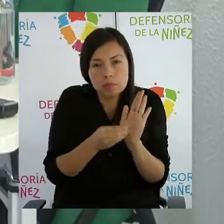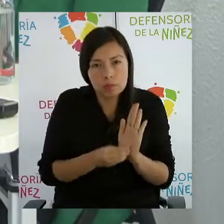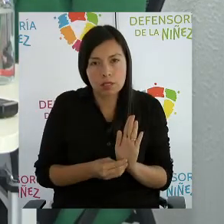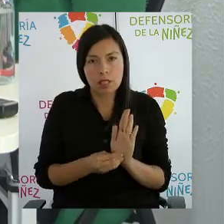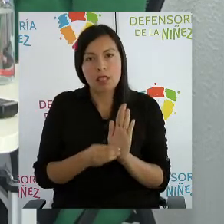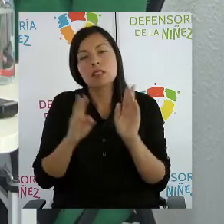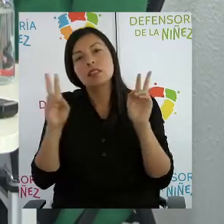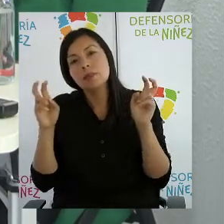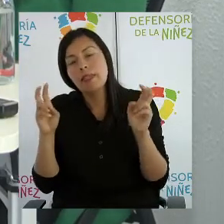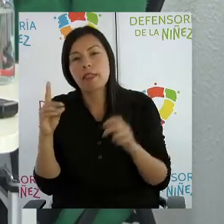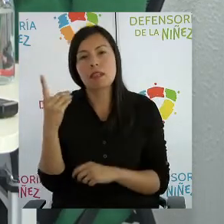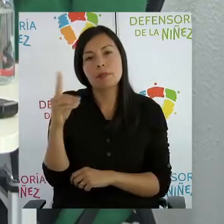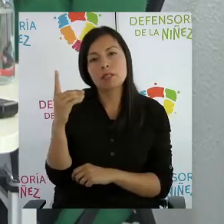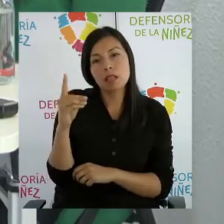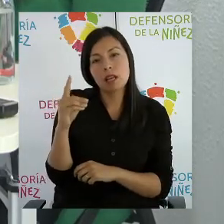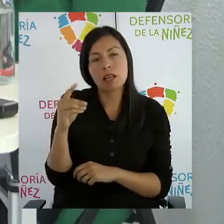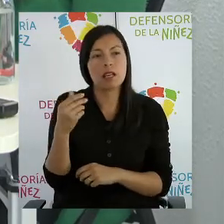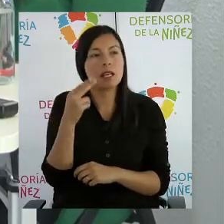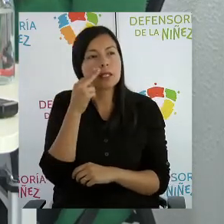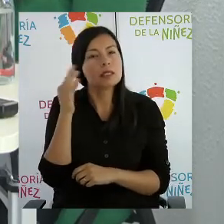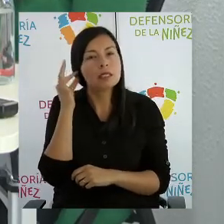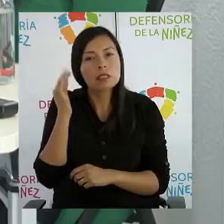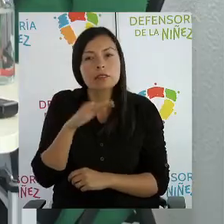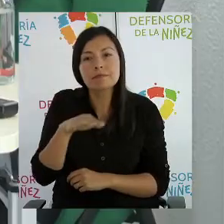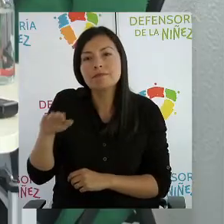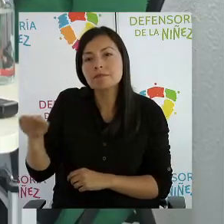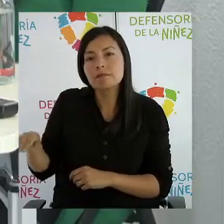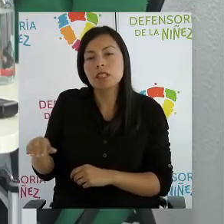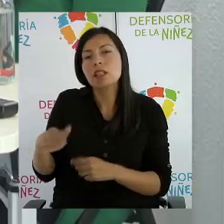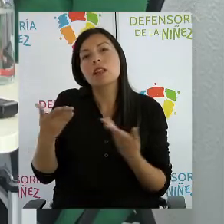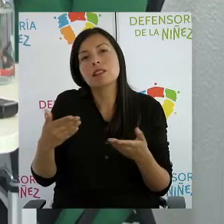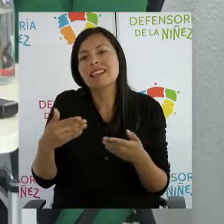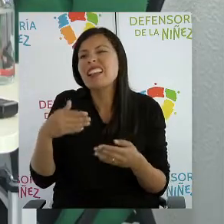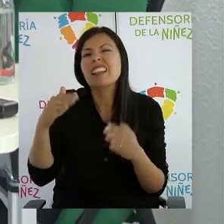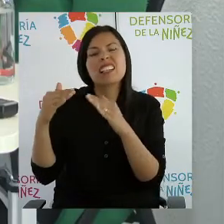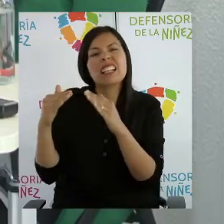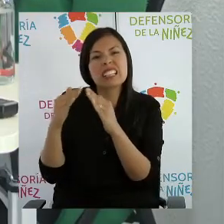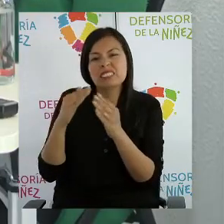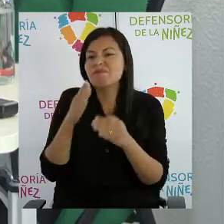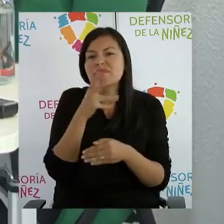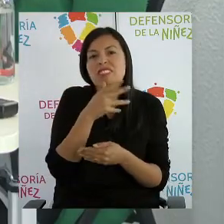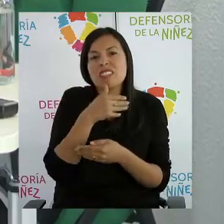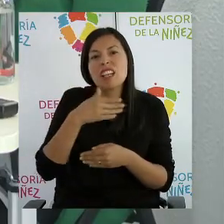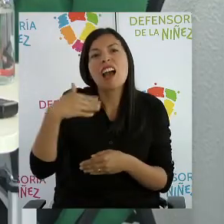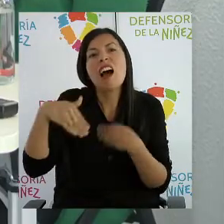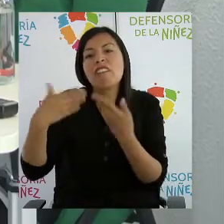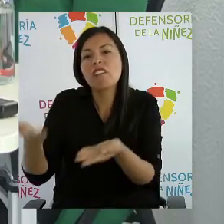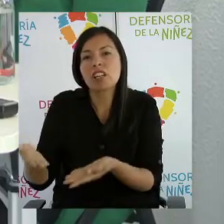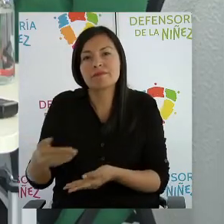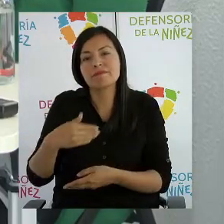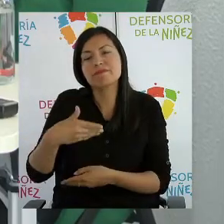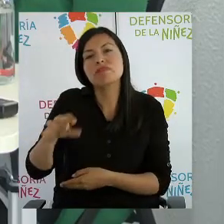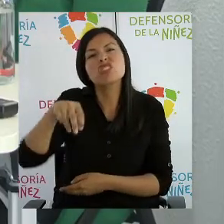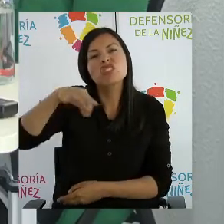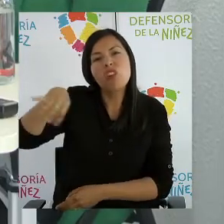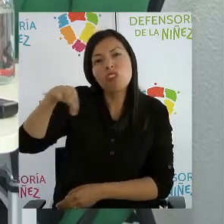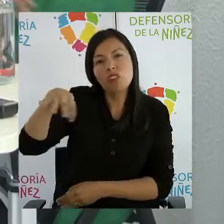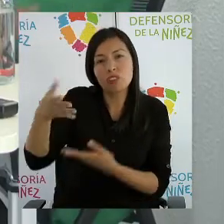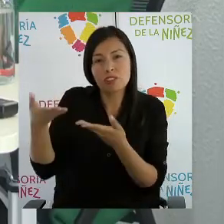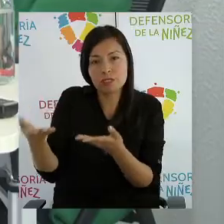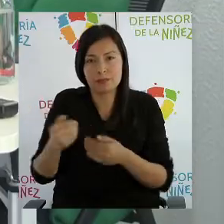a los niños, niñas y adolescentes en situación de calle, por solo citar 2 ejemplos que no están contenidos. Aquello no significa que la Defensoría no los